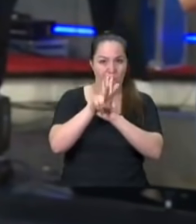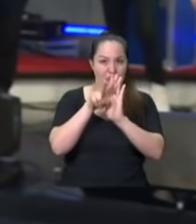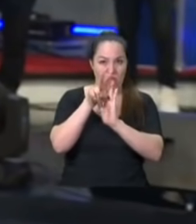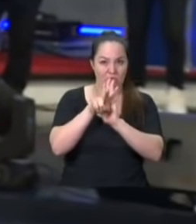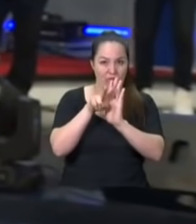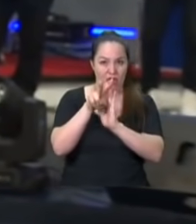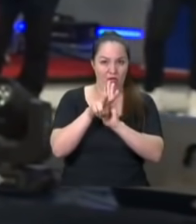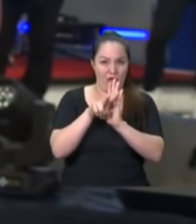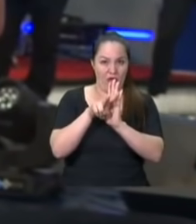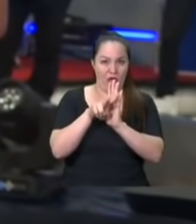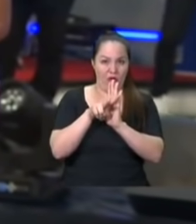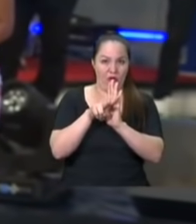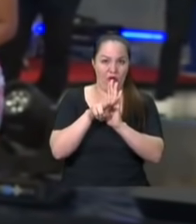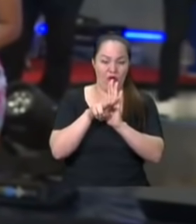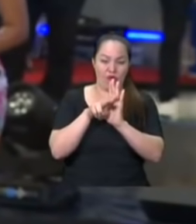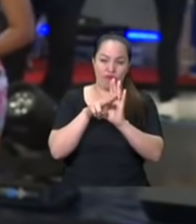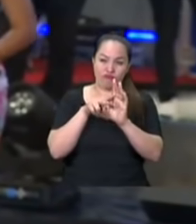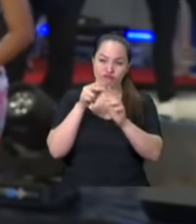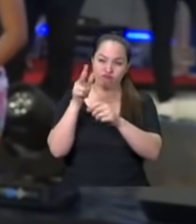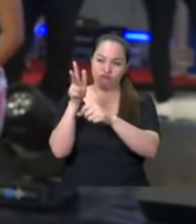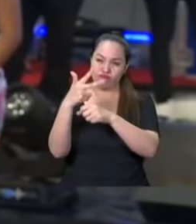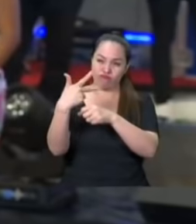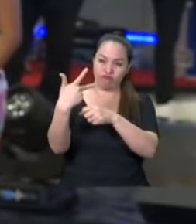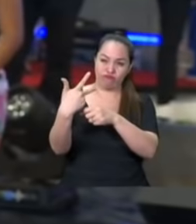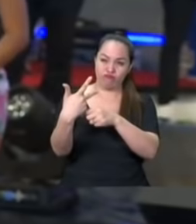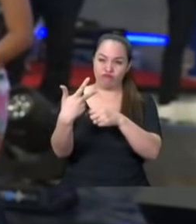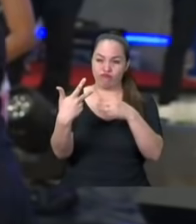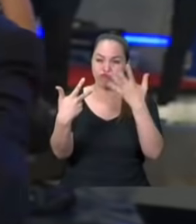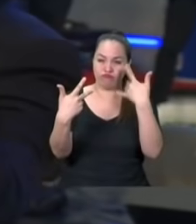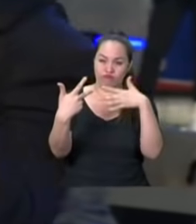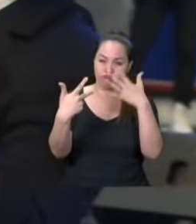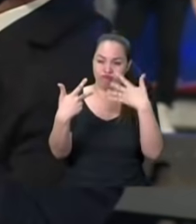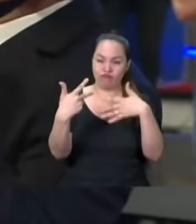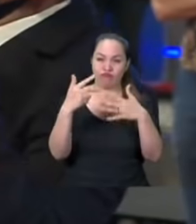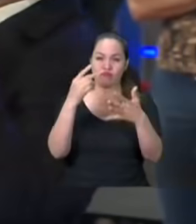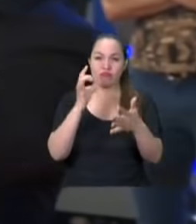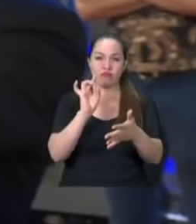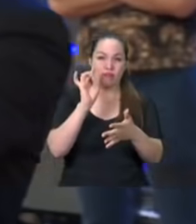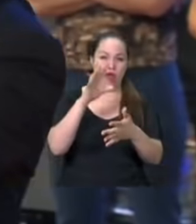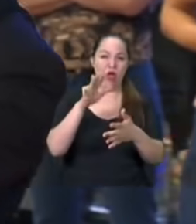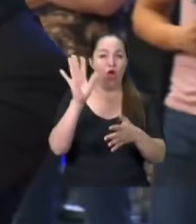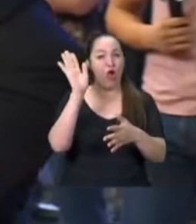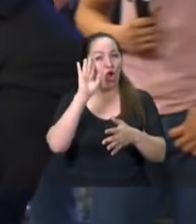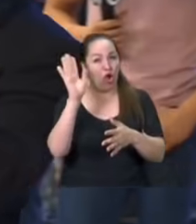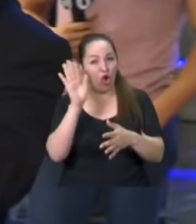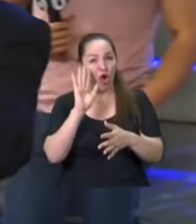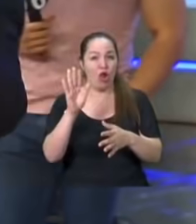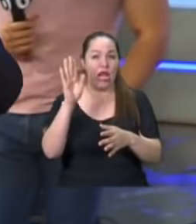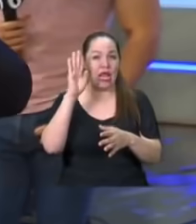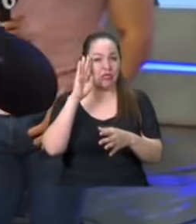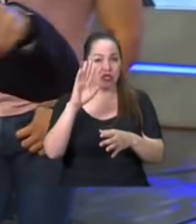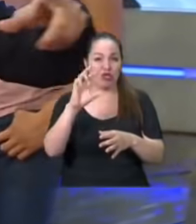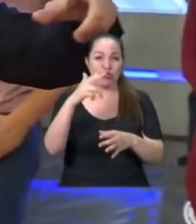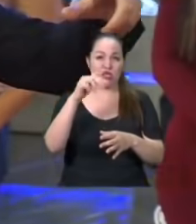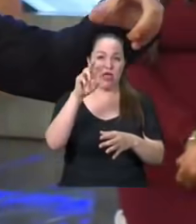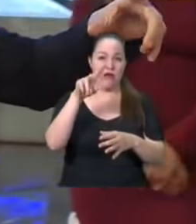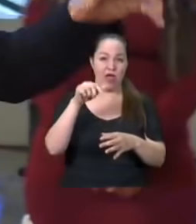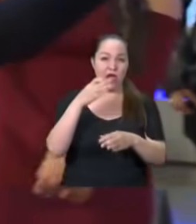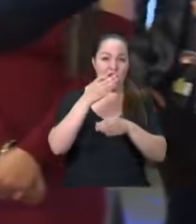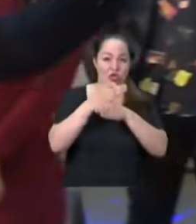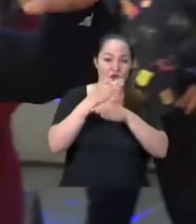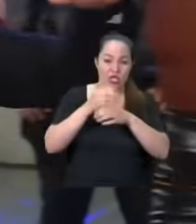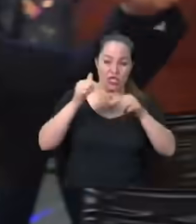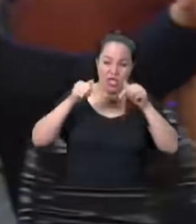mi enviado especial, como mi corresponsal. Señor Chaván, amigos de Ed Show, estoy en este momento transmitiendo